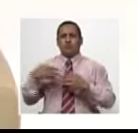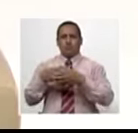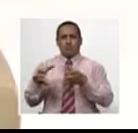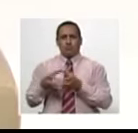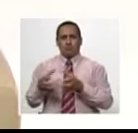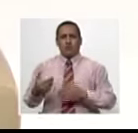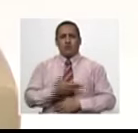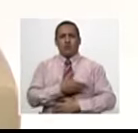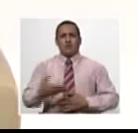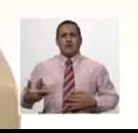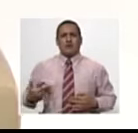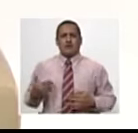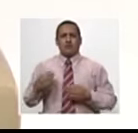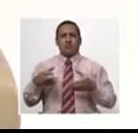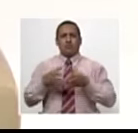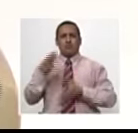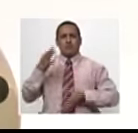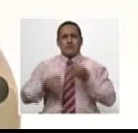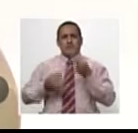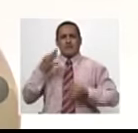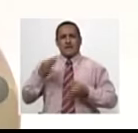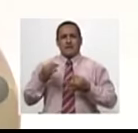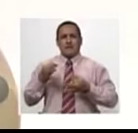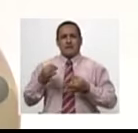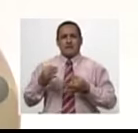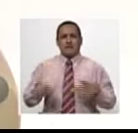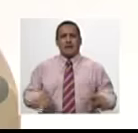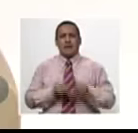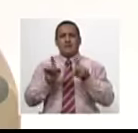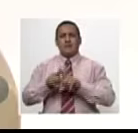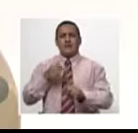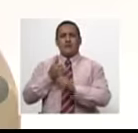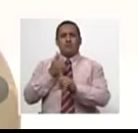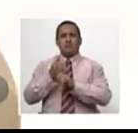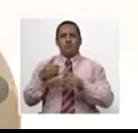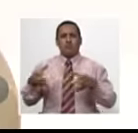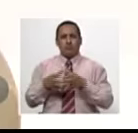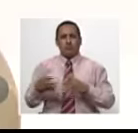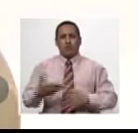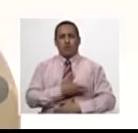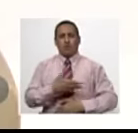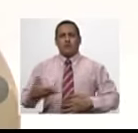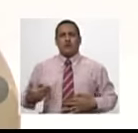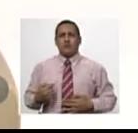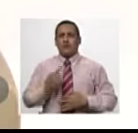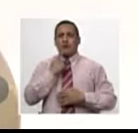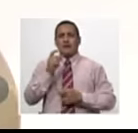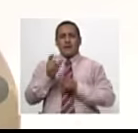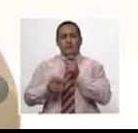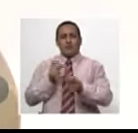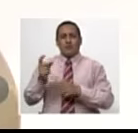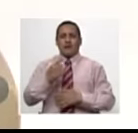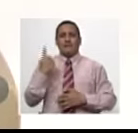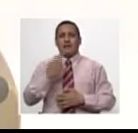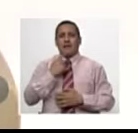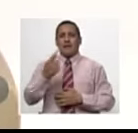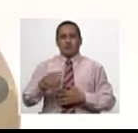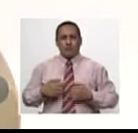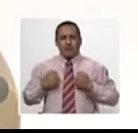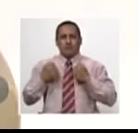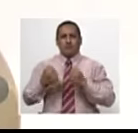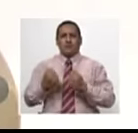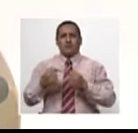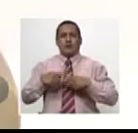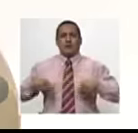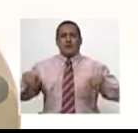instituciones, Ministerio Público, Poder Judicial, las propias entidades, ¿no? La ciudadanía. Entonces, es un esfuerzo